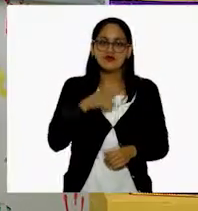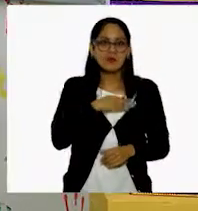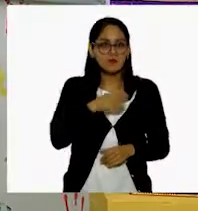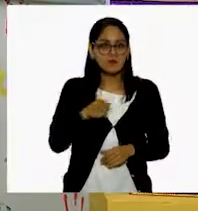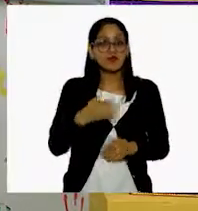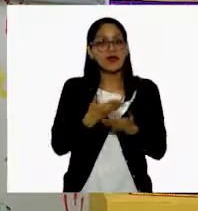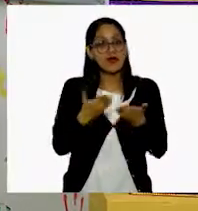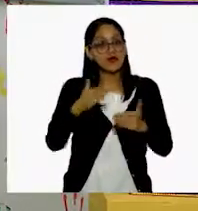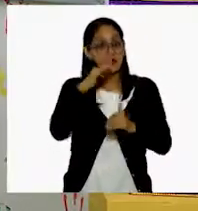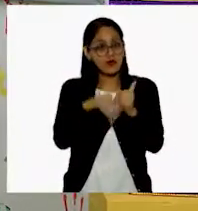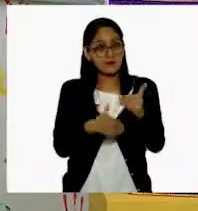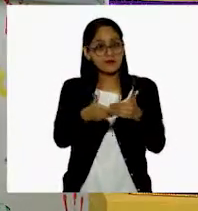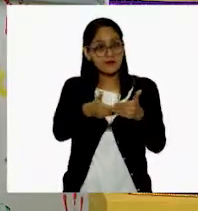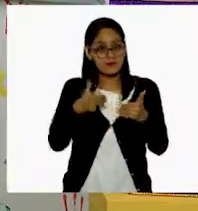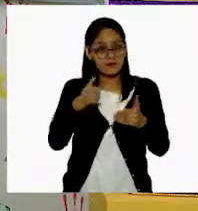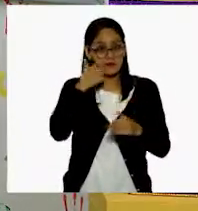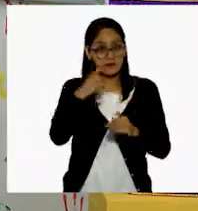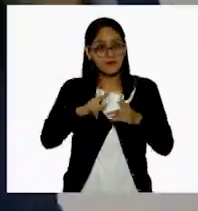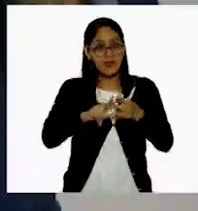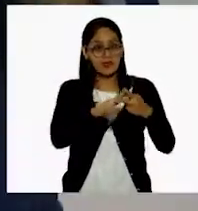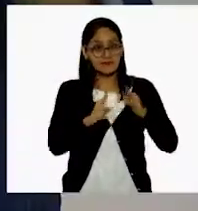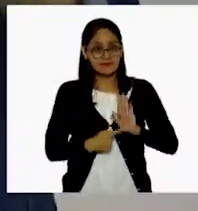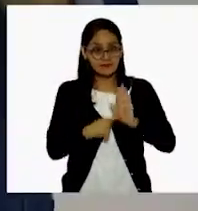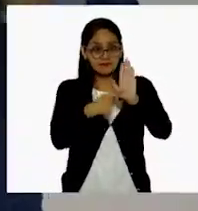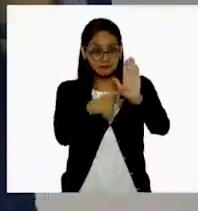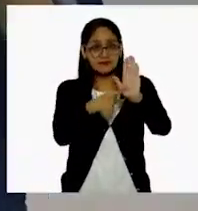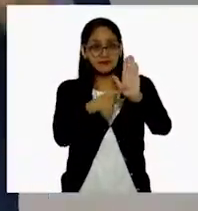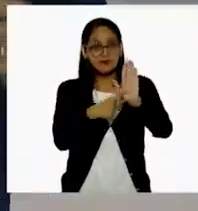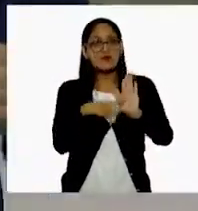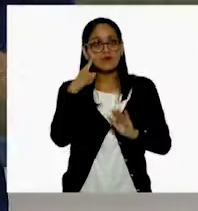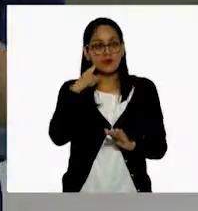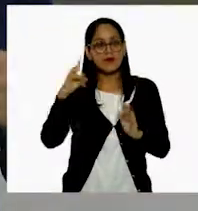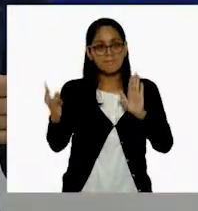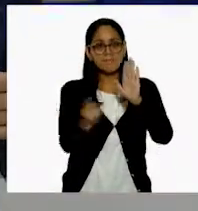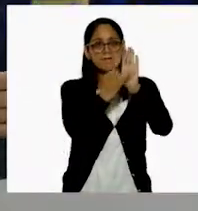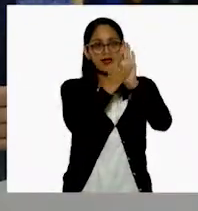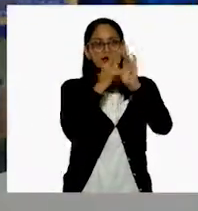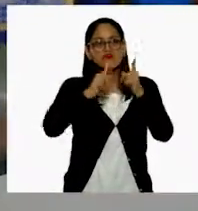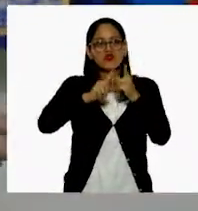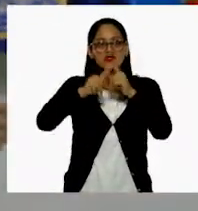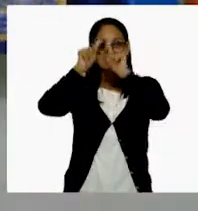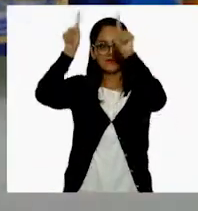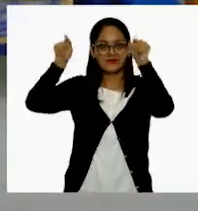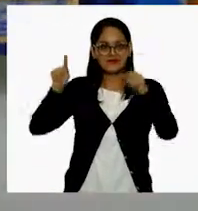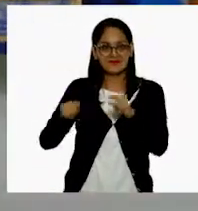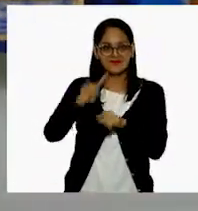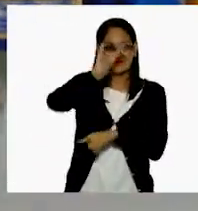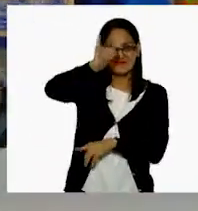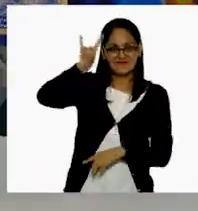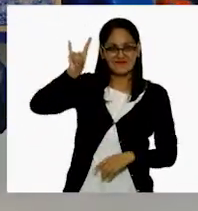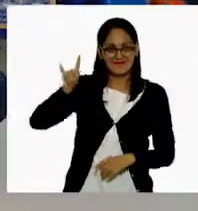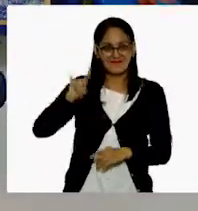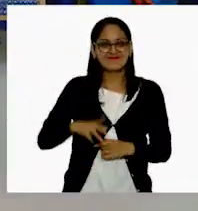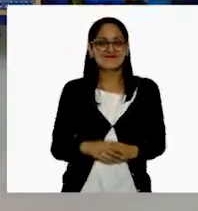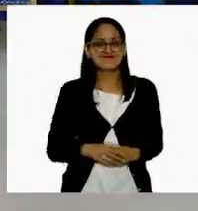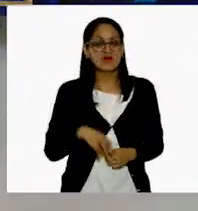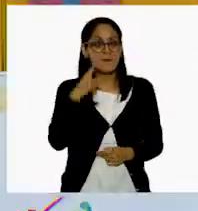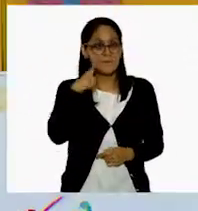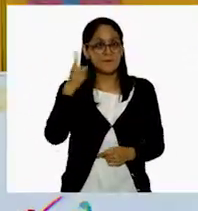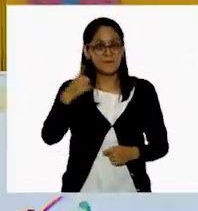Antes de terminar, ¿qué les parece si mostramos nuestras estrellas y las pegamos en el pizarrón? ¡Sí! Oh.